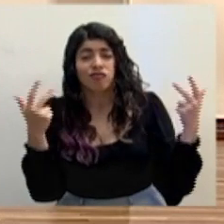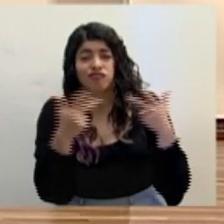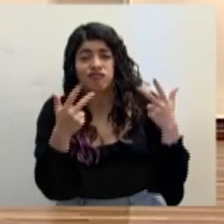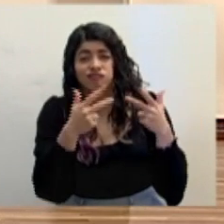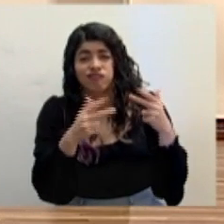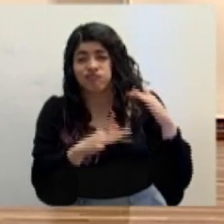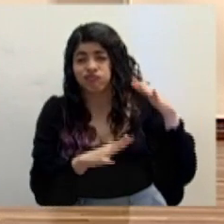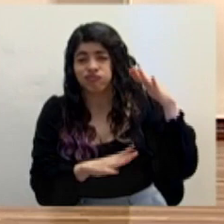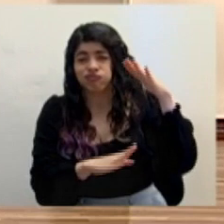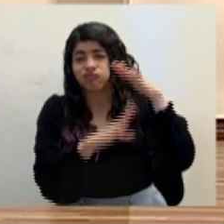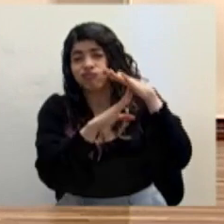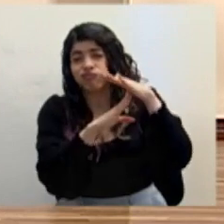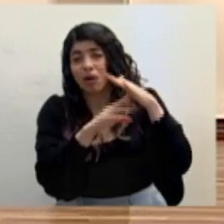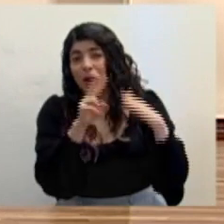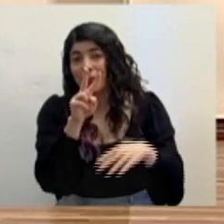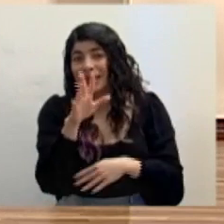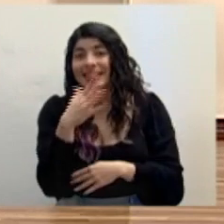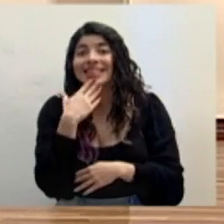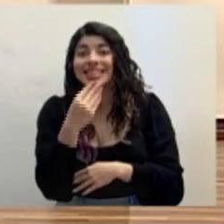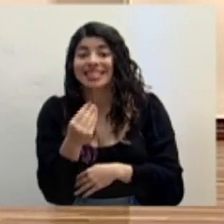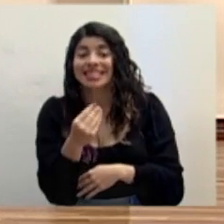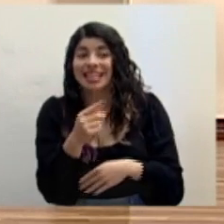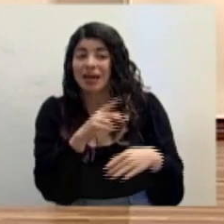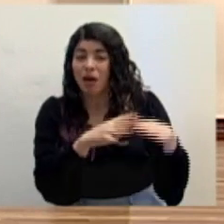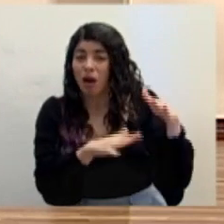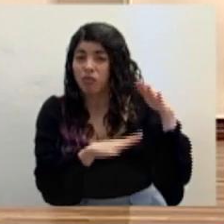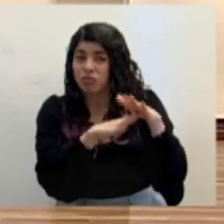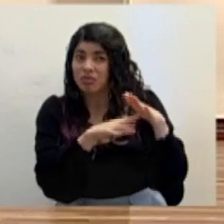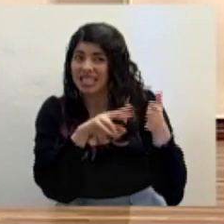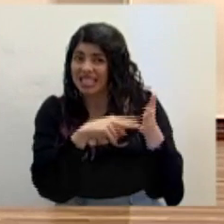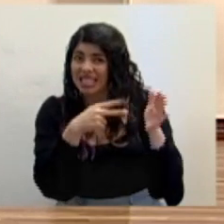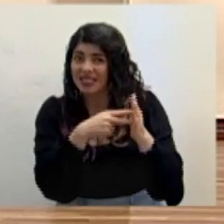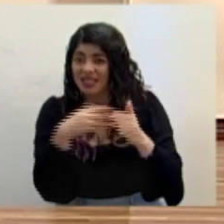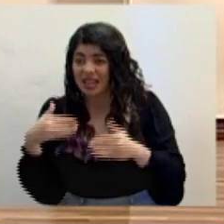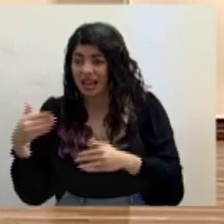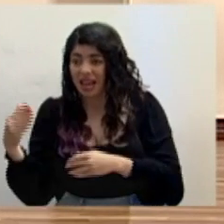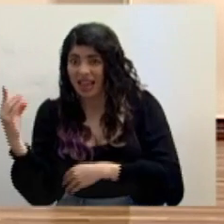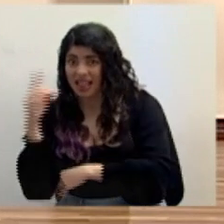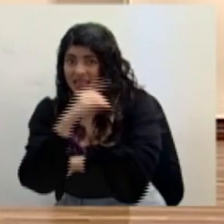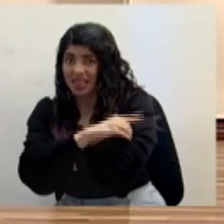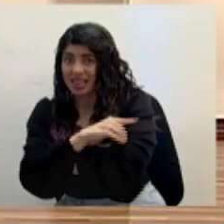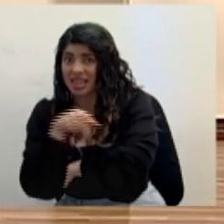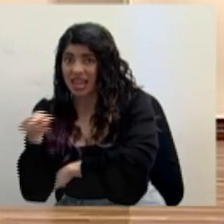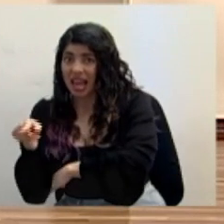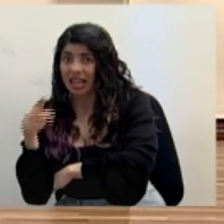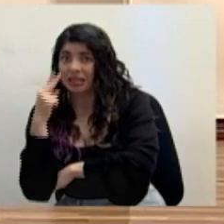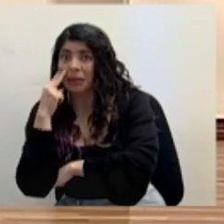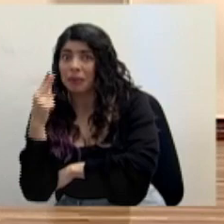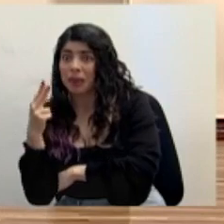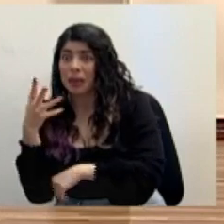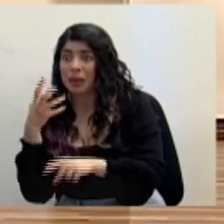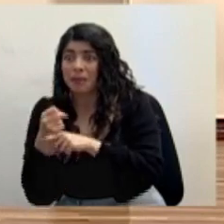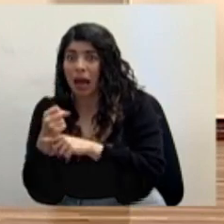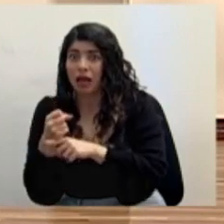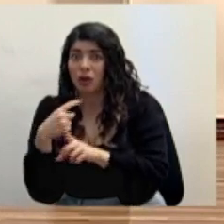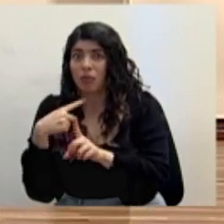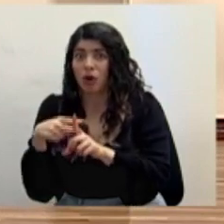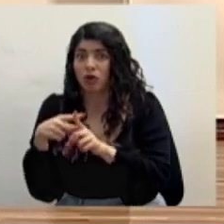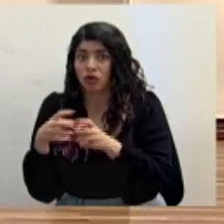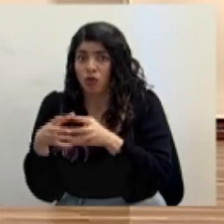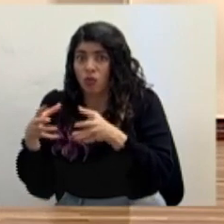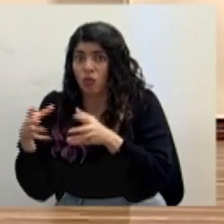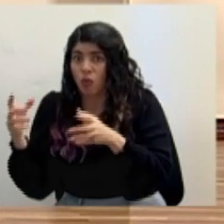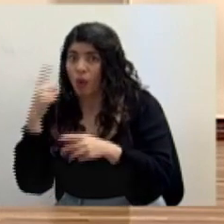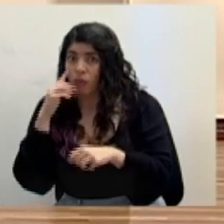señala del 23 de diciembre, ¿se podrá ver en los próximos días las consecuencias en los picos de casos positivos en el